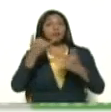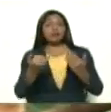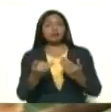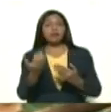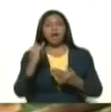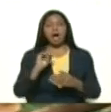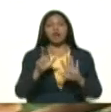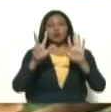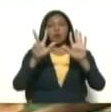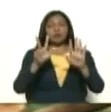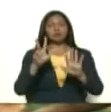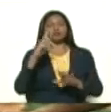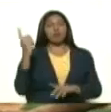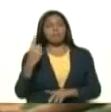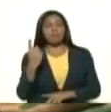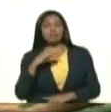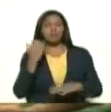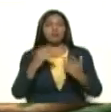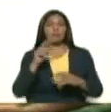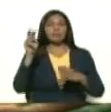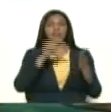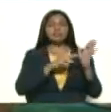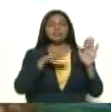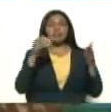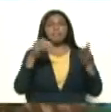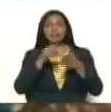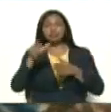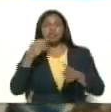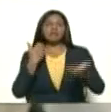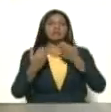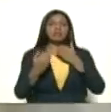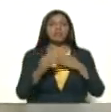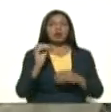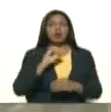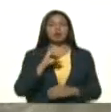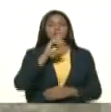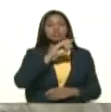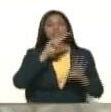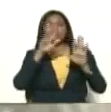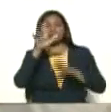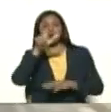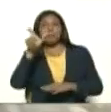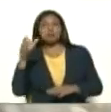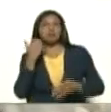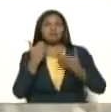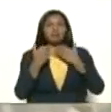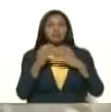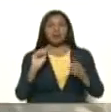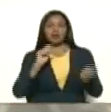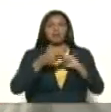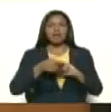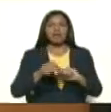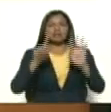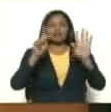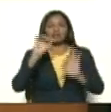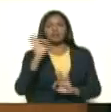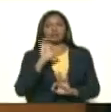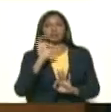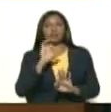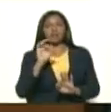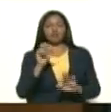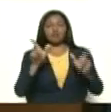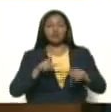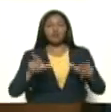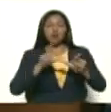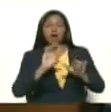9. Hubiesen 27.000 personas contagiadas en vez de 175. El 6% estuvieran en unidades